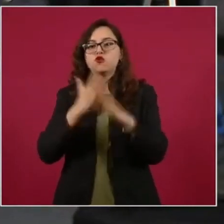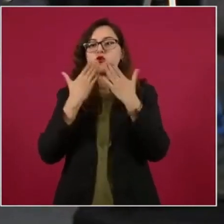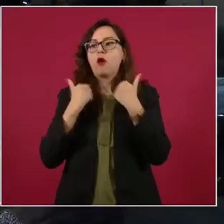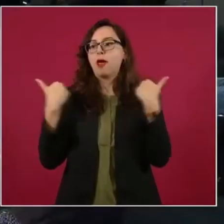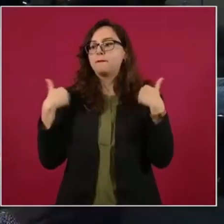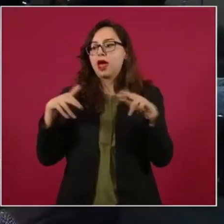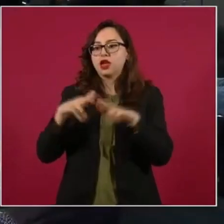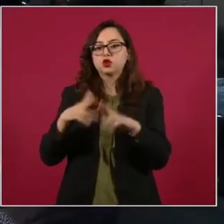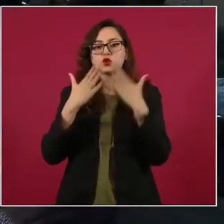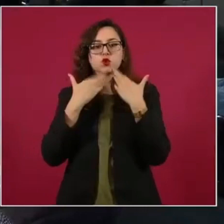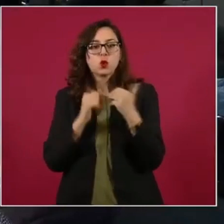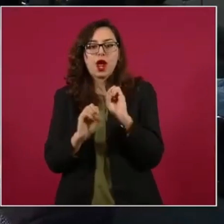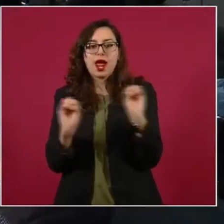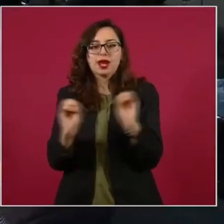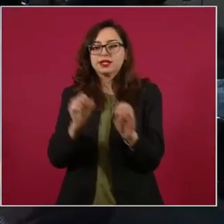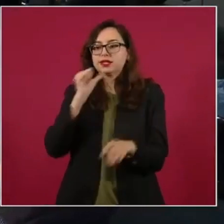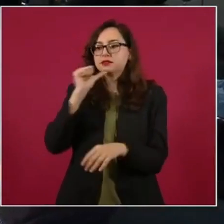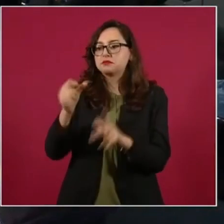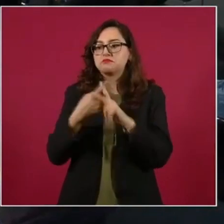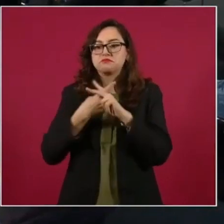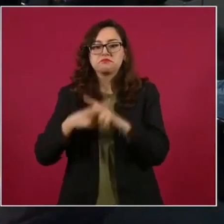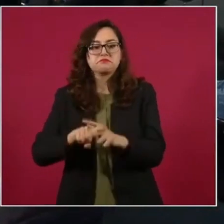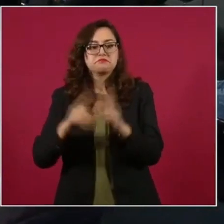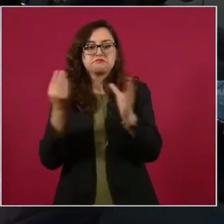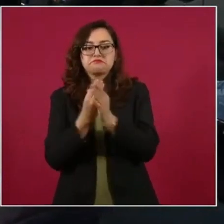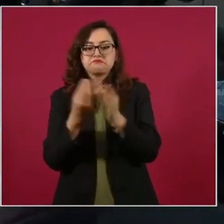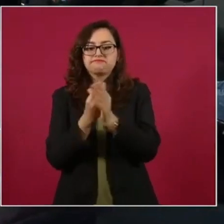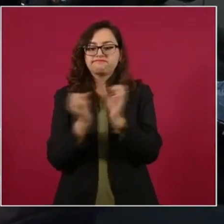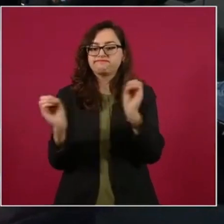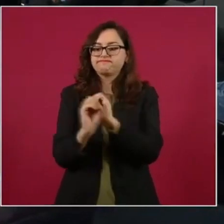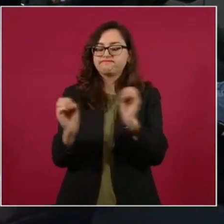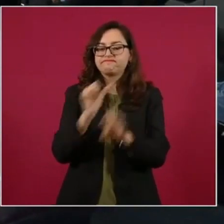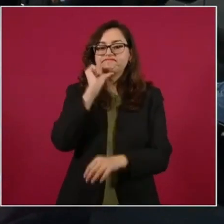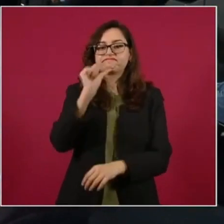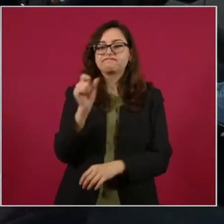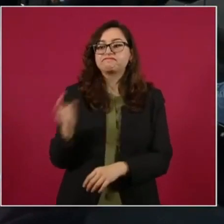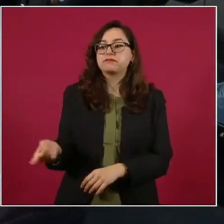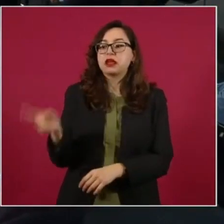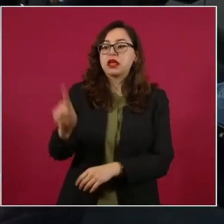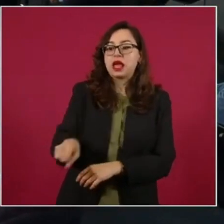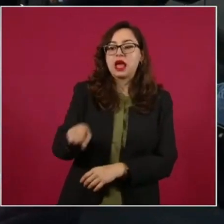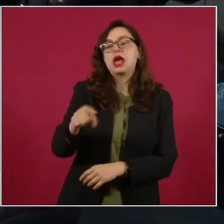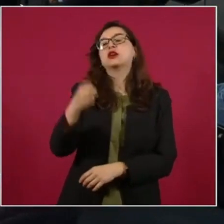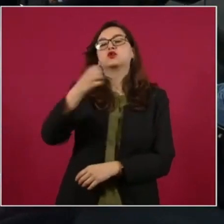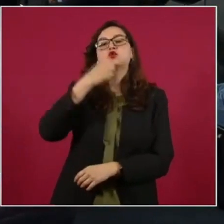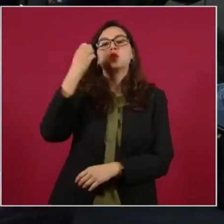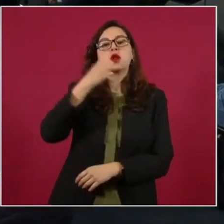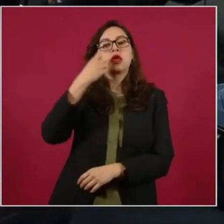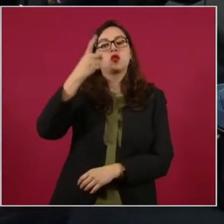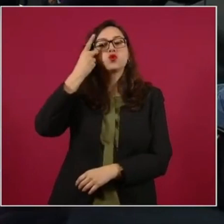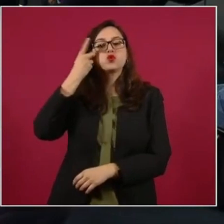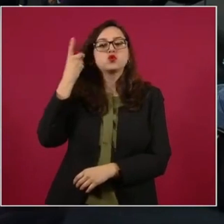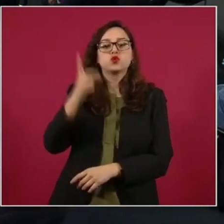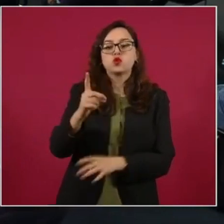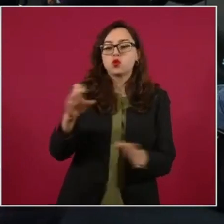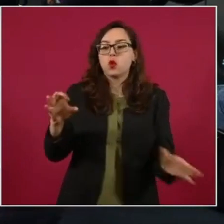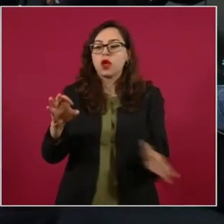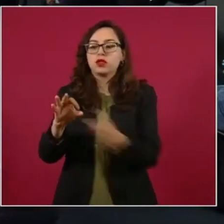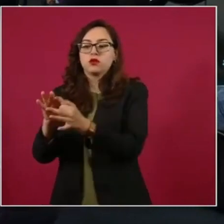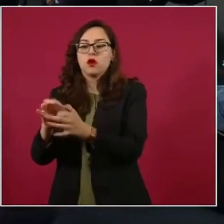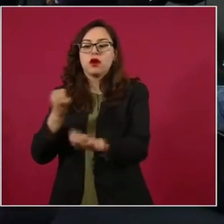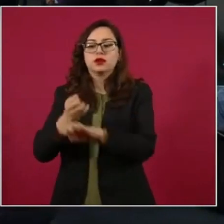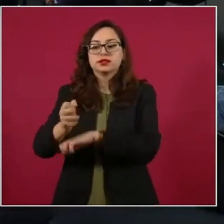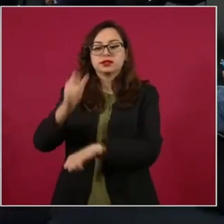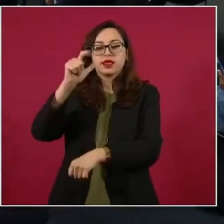estas clases. Además de que las instalaciones pues siguen en posesión de la Universidad Politécnica Francisco I. Madero, adscrita al orden